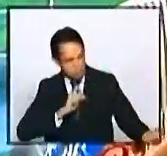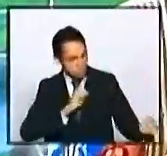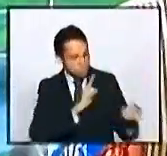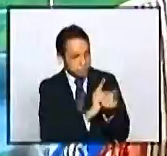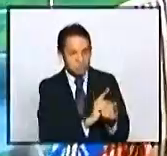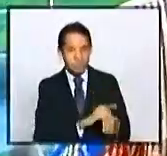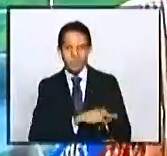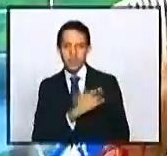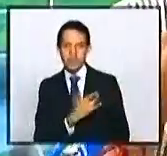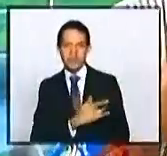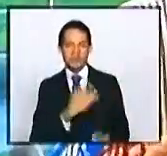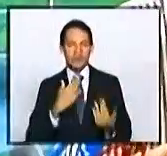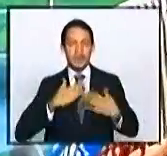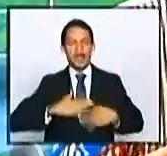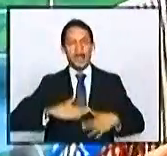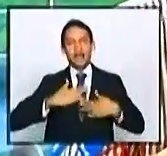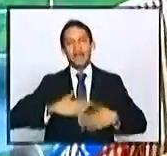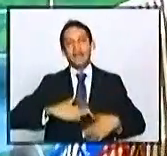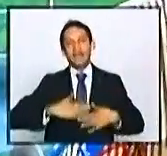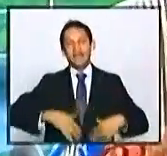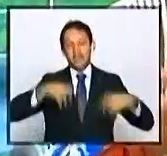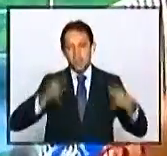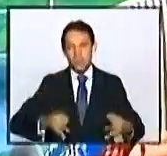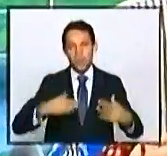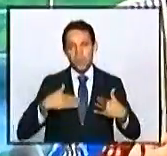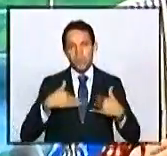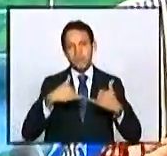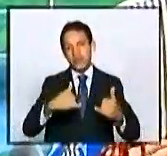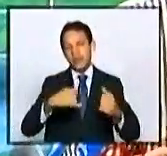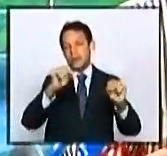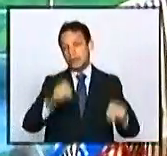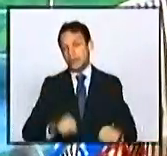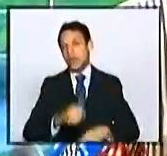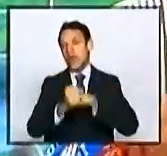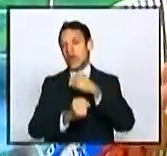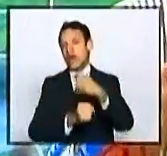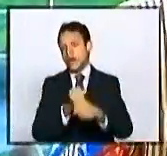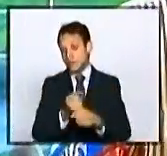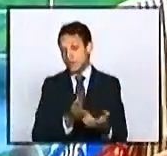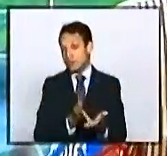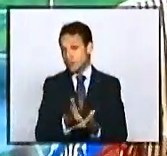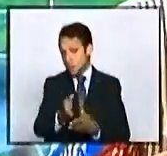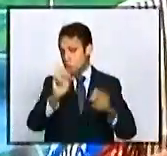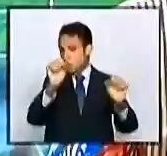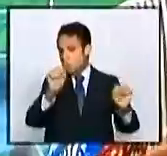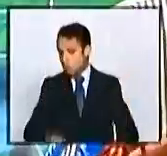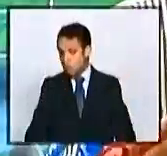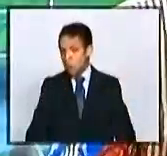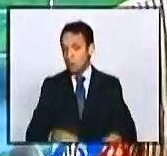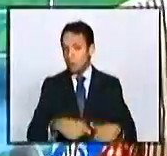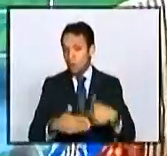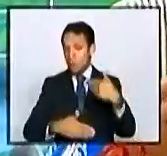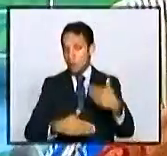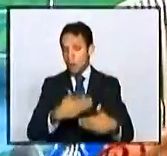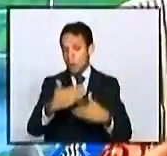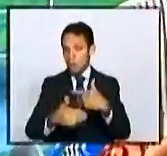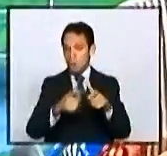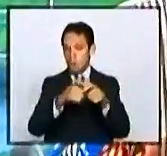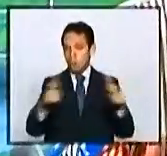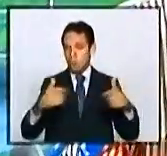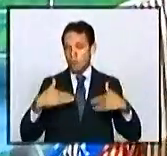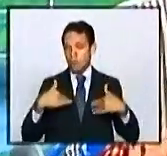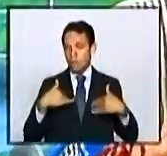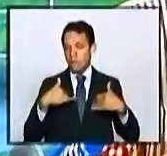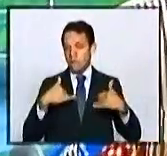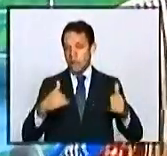un estado de bienestar, un estado de felicidad que les va a perdurar por un tiempo y que lo pueden seguir enriqueciendo día a día haciendo ese